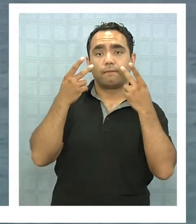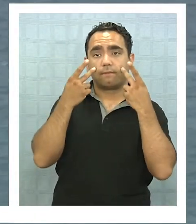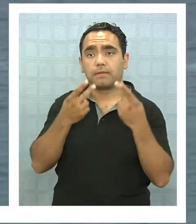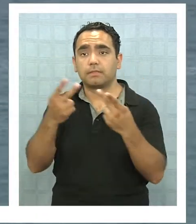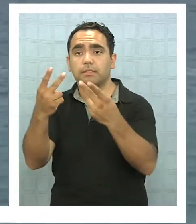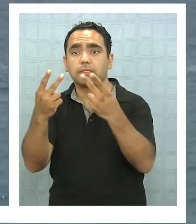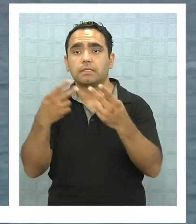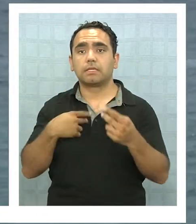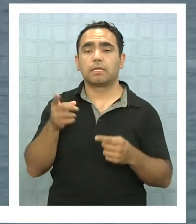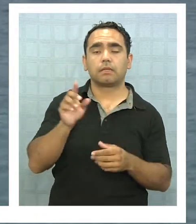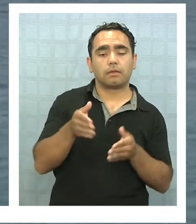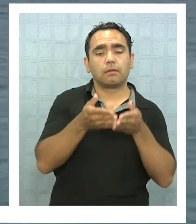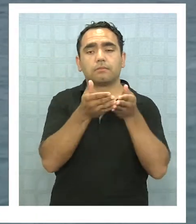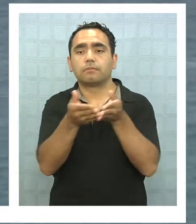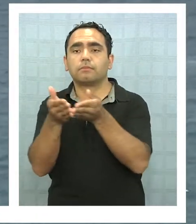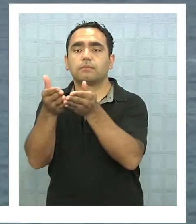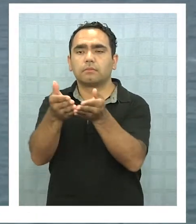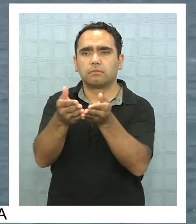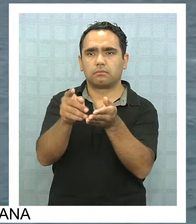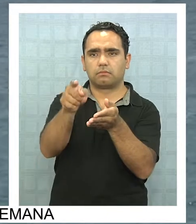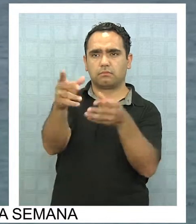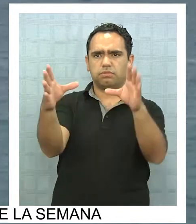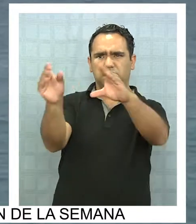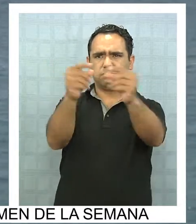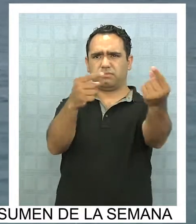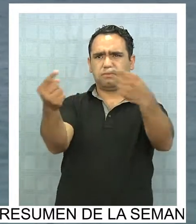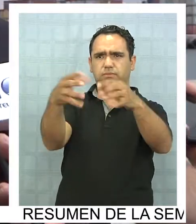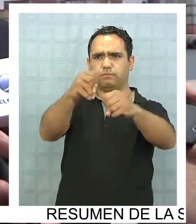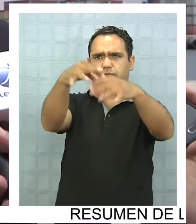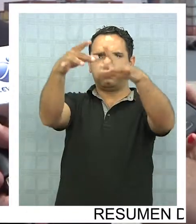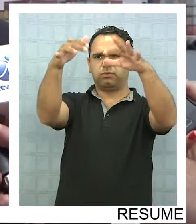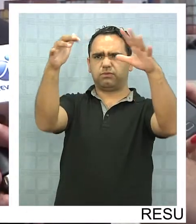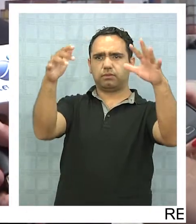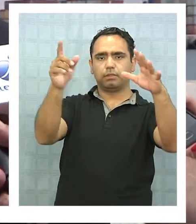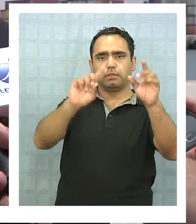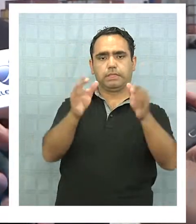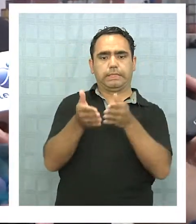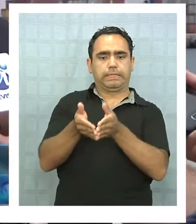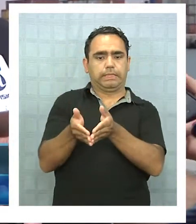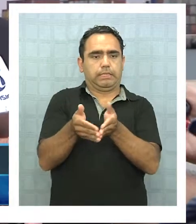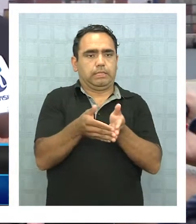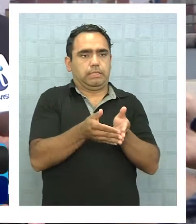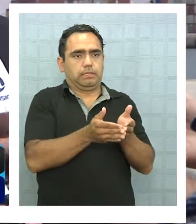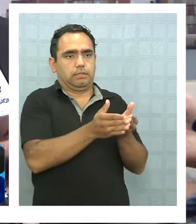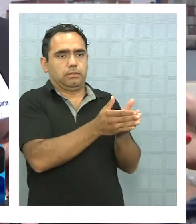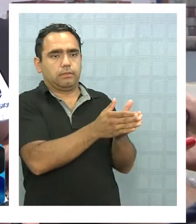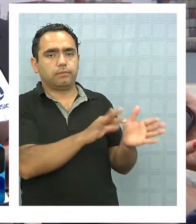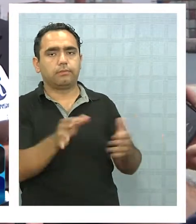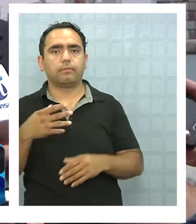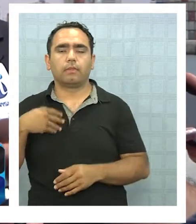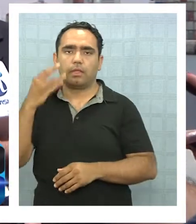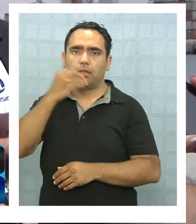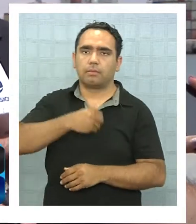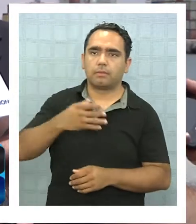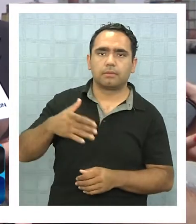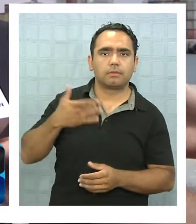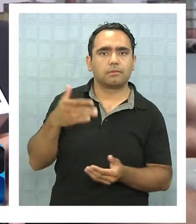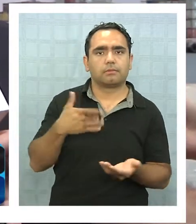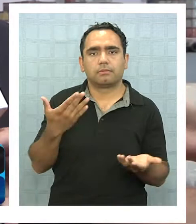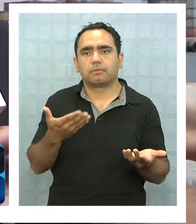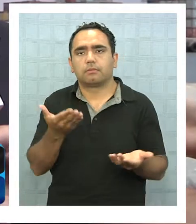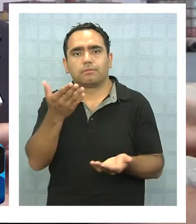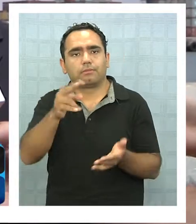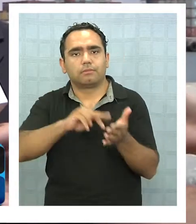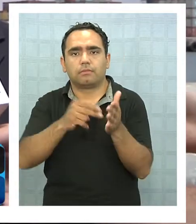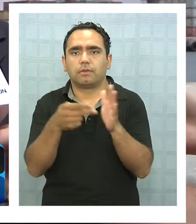barco estaba dentro del programa de inauguración. Lamentablemente con este tipo de cosas provocamos problemas en la cadena